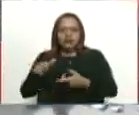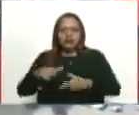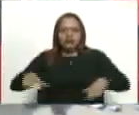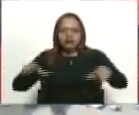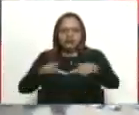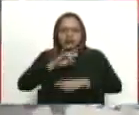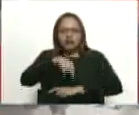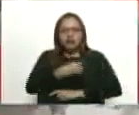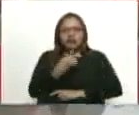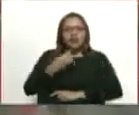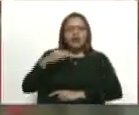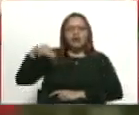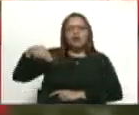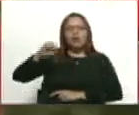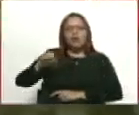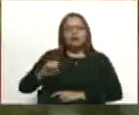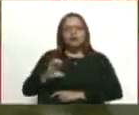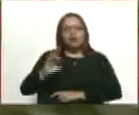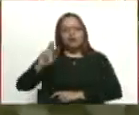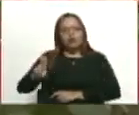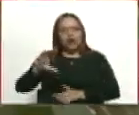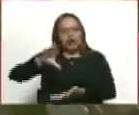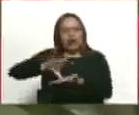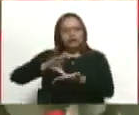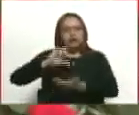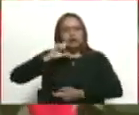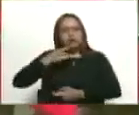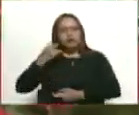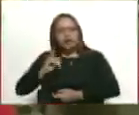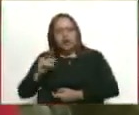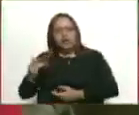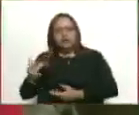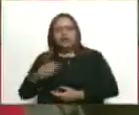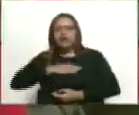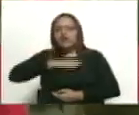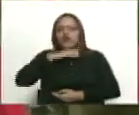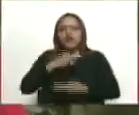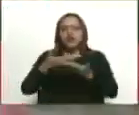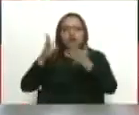que va a estar acompañando de estudiantes. Aquí se puede.